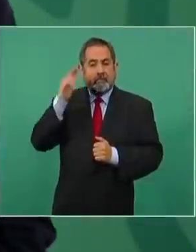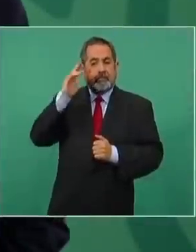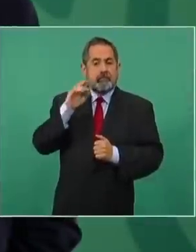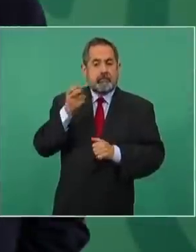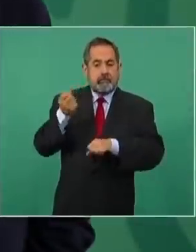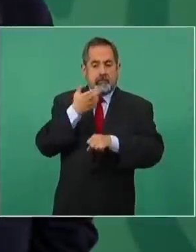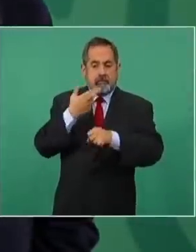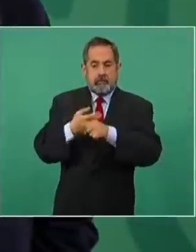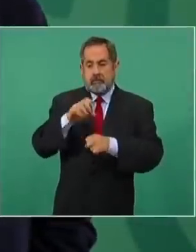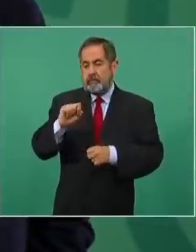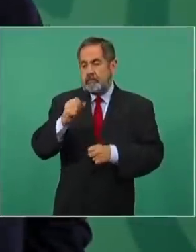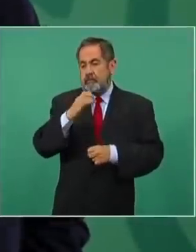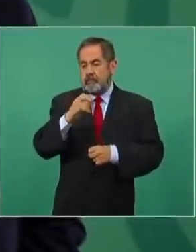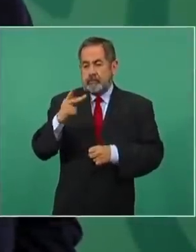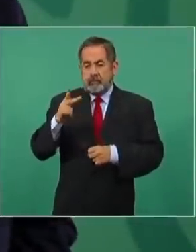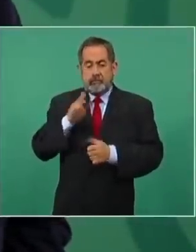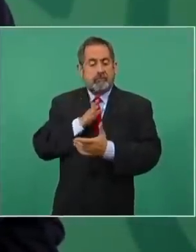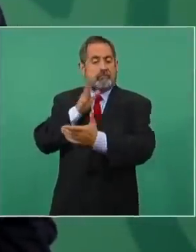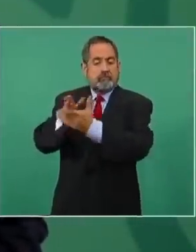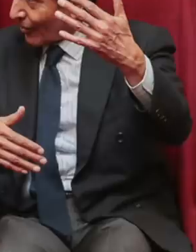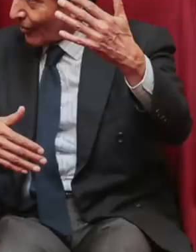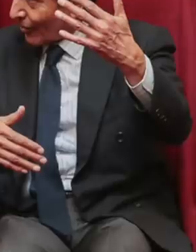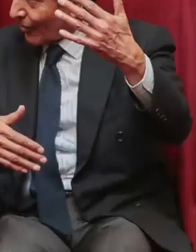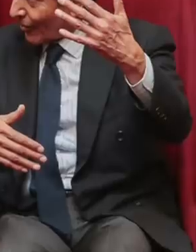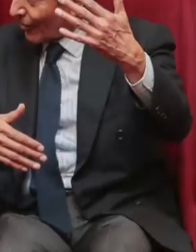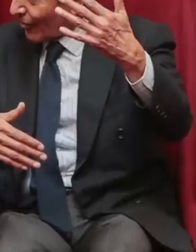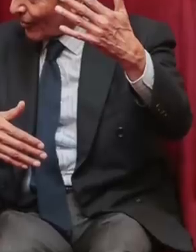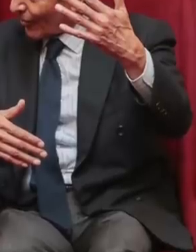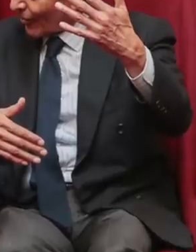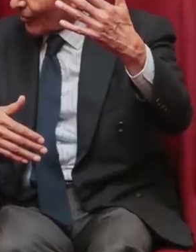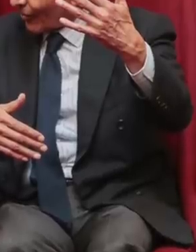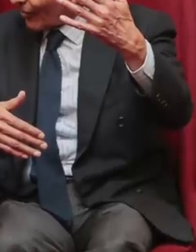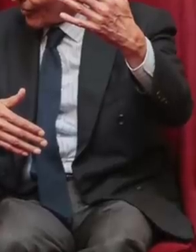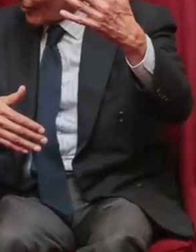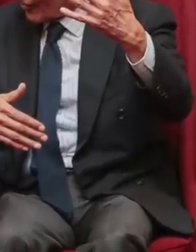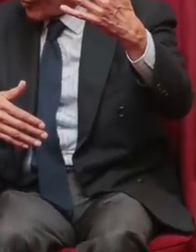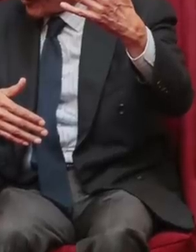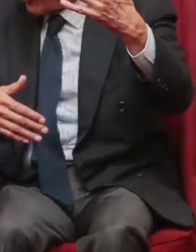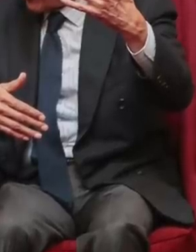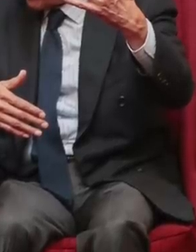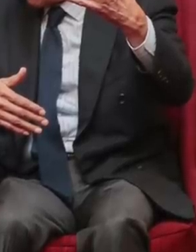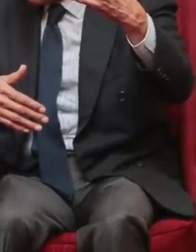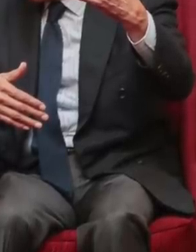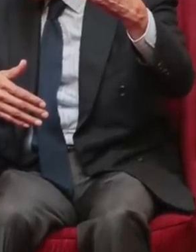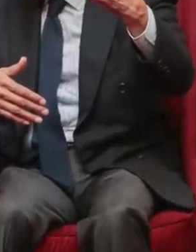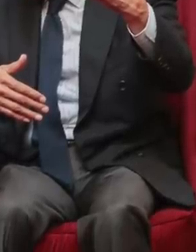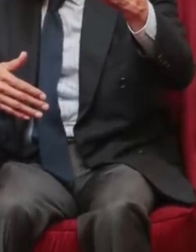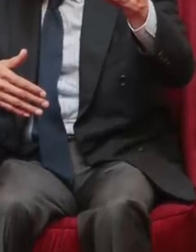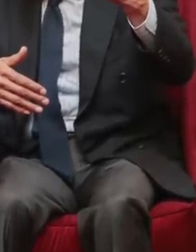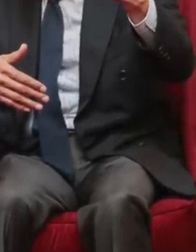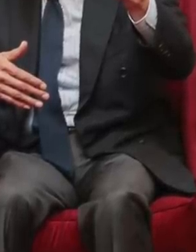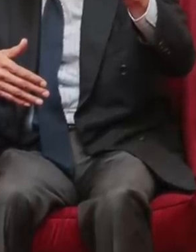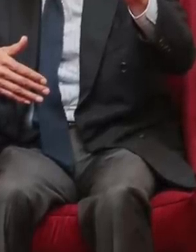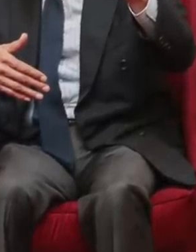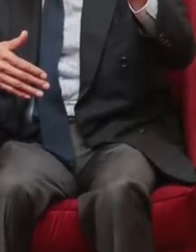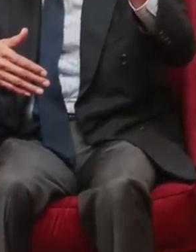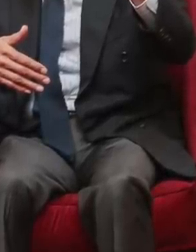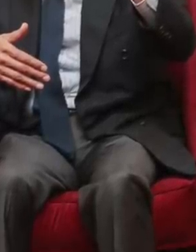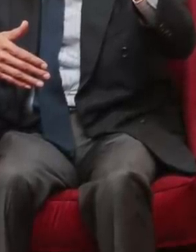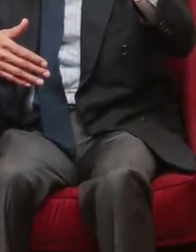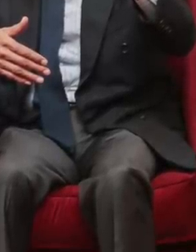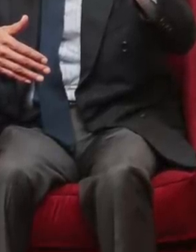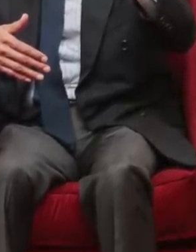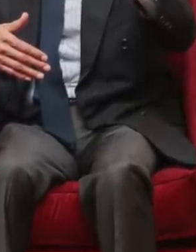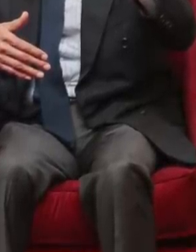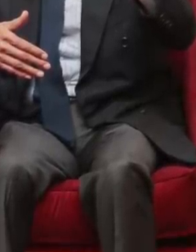de Hacienda a Perú a apoyar en